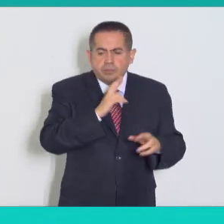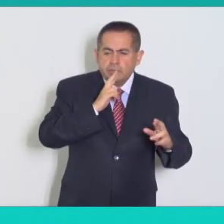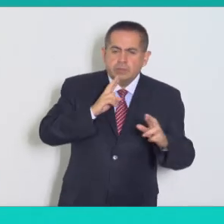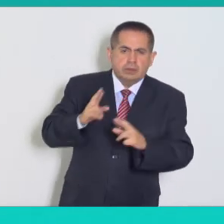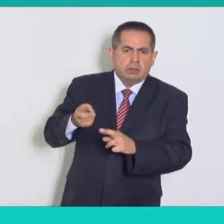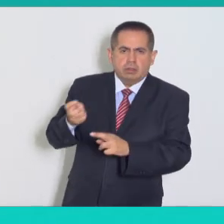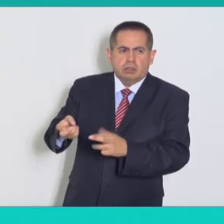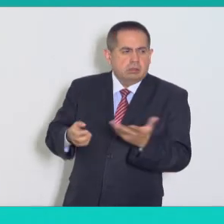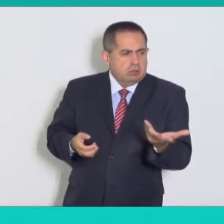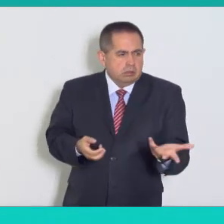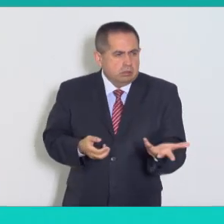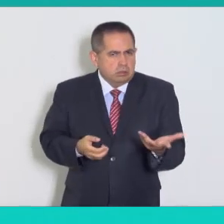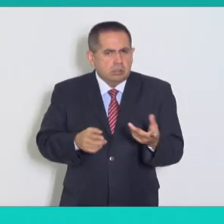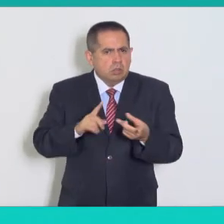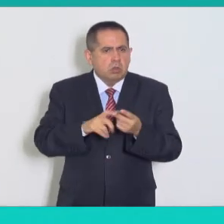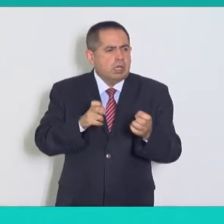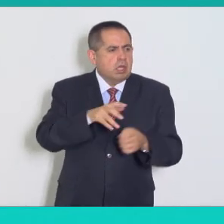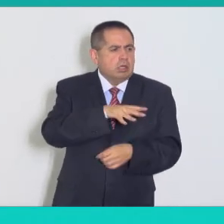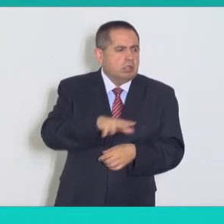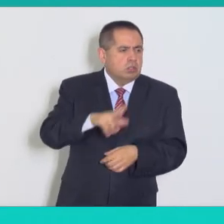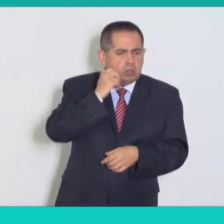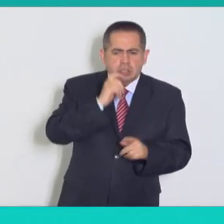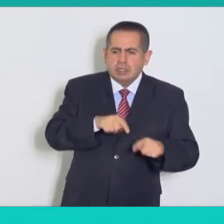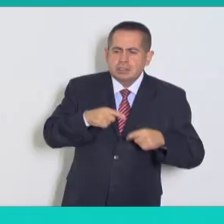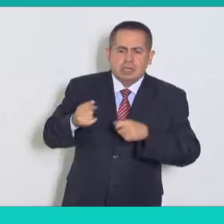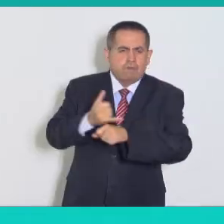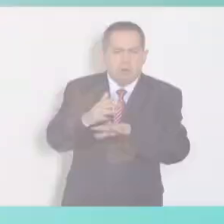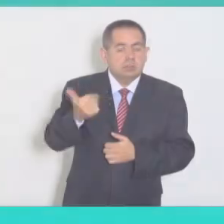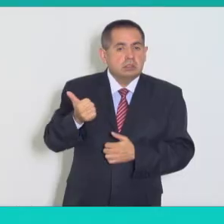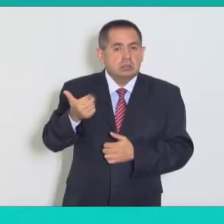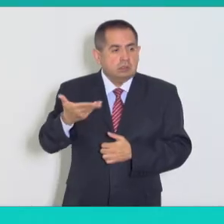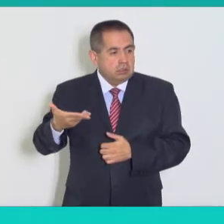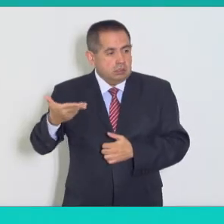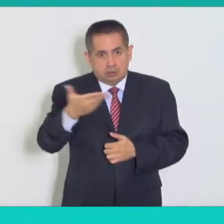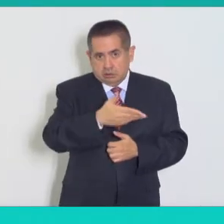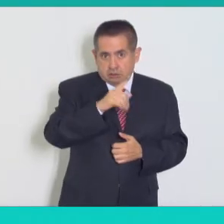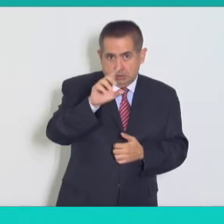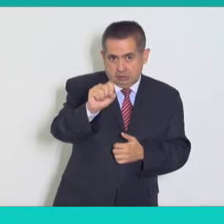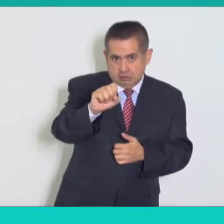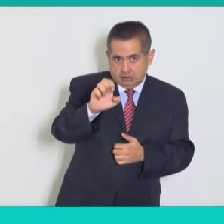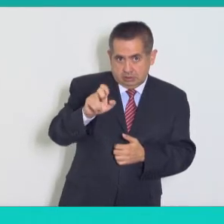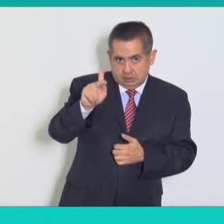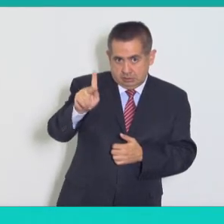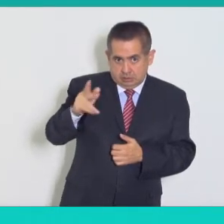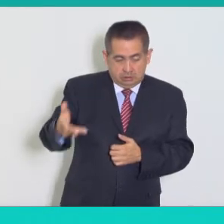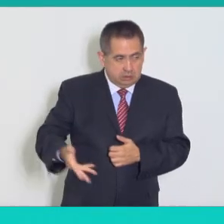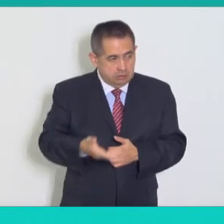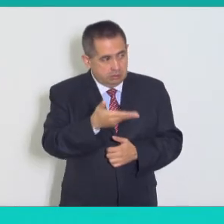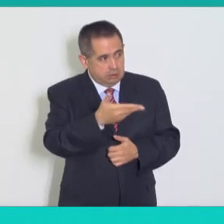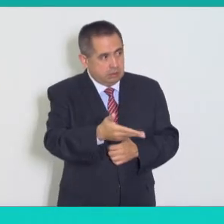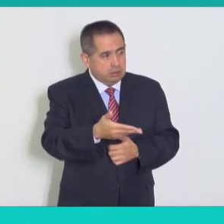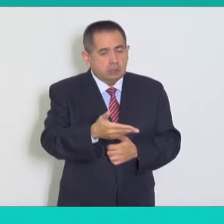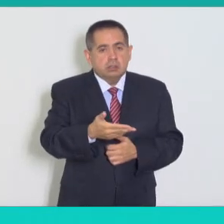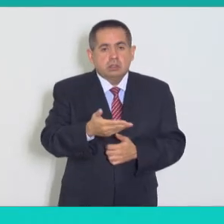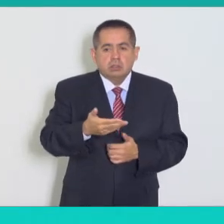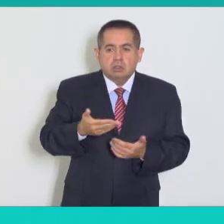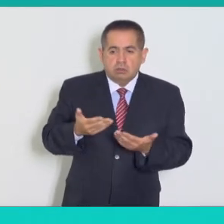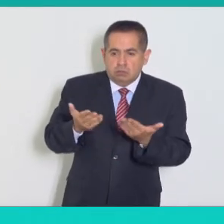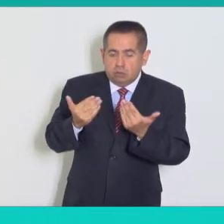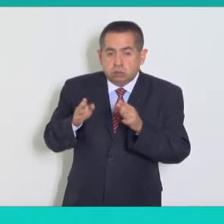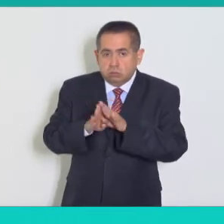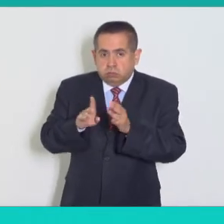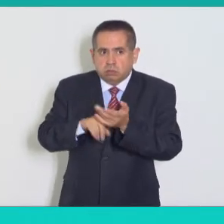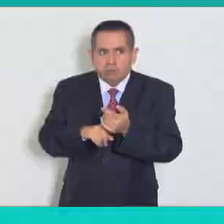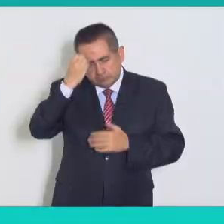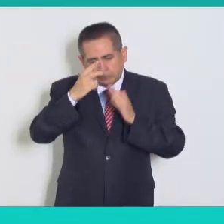por qué respondiste en esos términos por qué me gasta la información porque clasificas en respuesta a la particular que solicita la información la sep informó que se